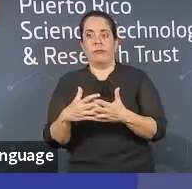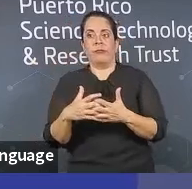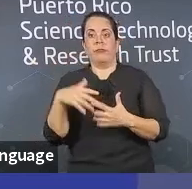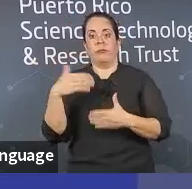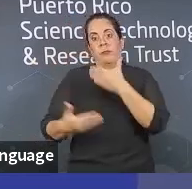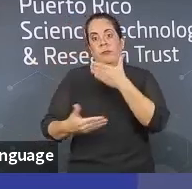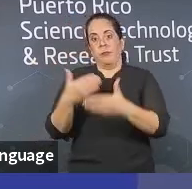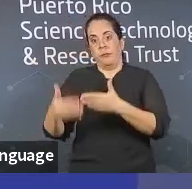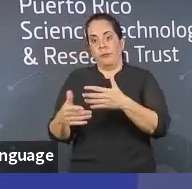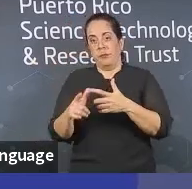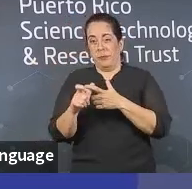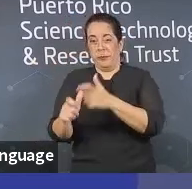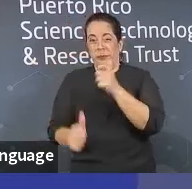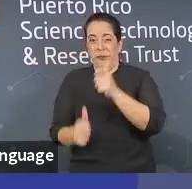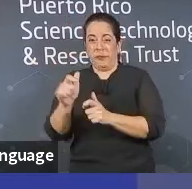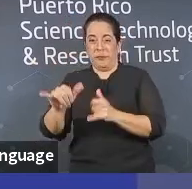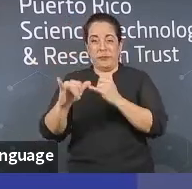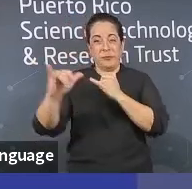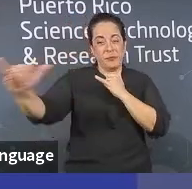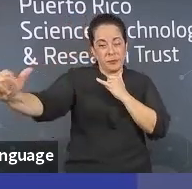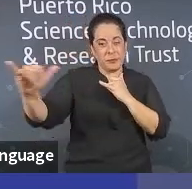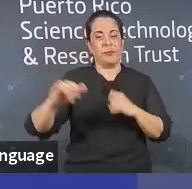aligerando entre más distancia hay de la aplicación